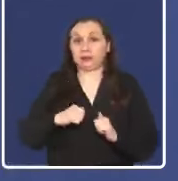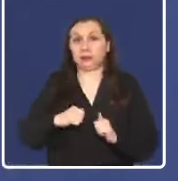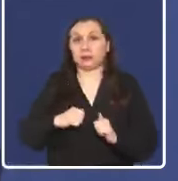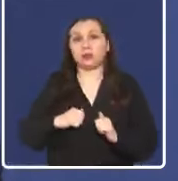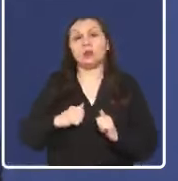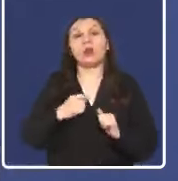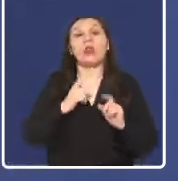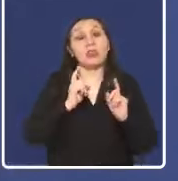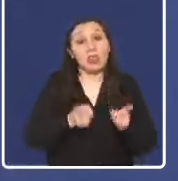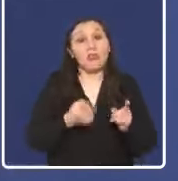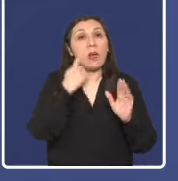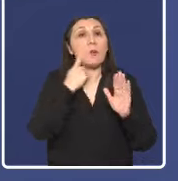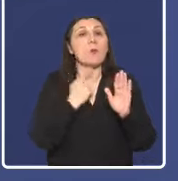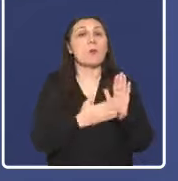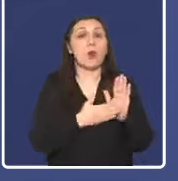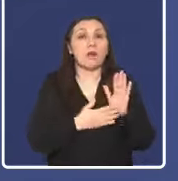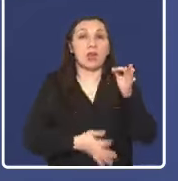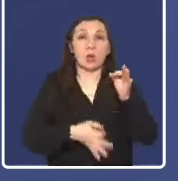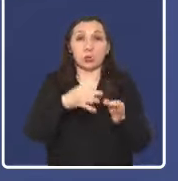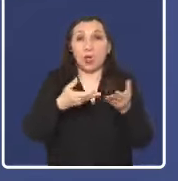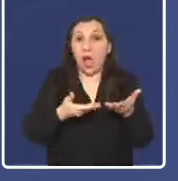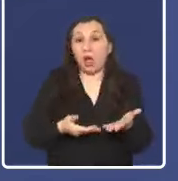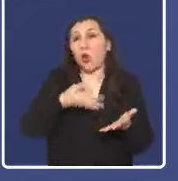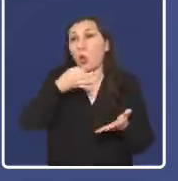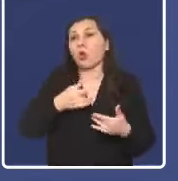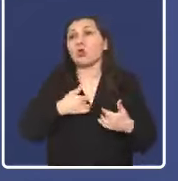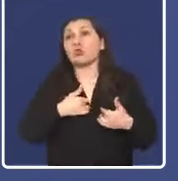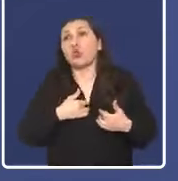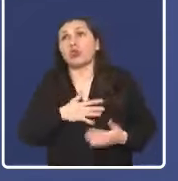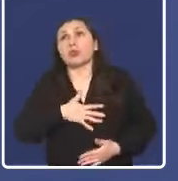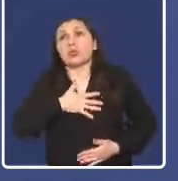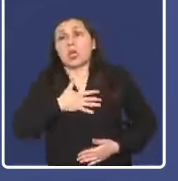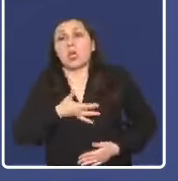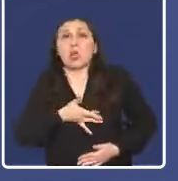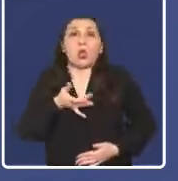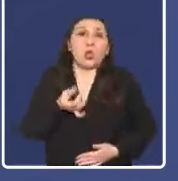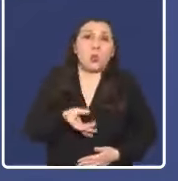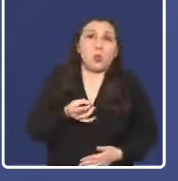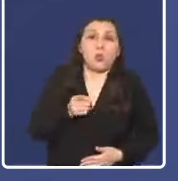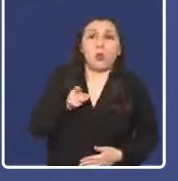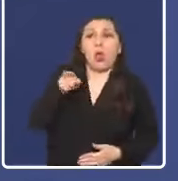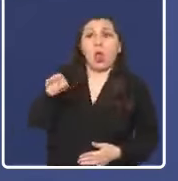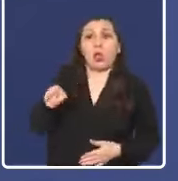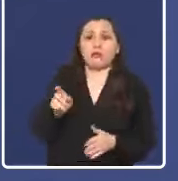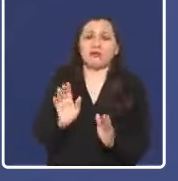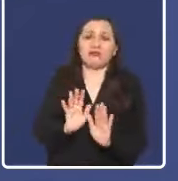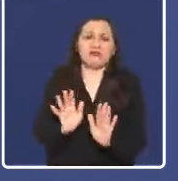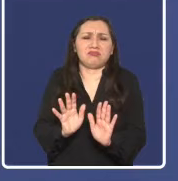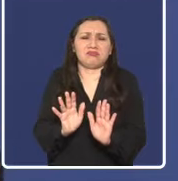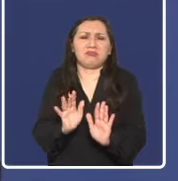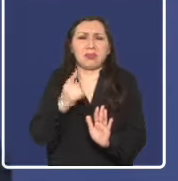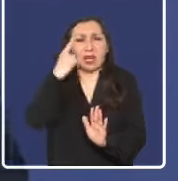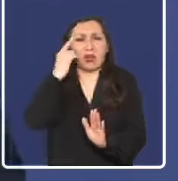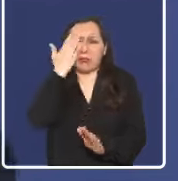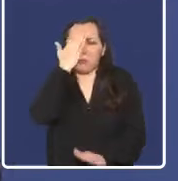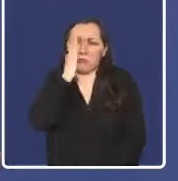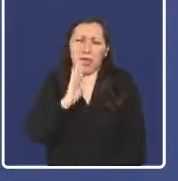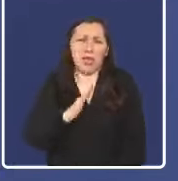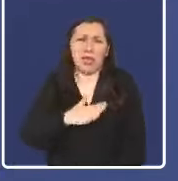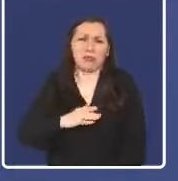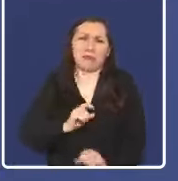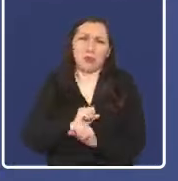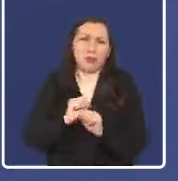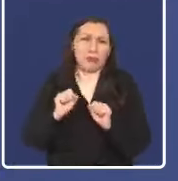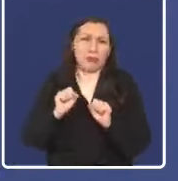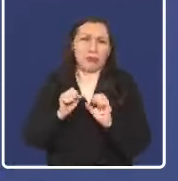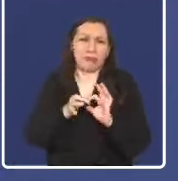lo tiene que probar la justicia, hablar hoy día de lo que nos duele quien es acusado, creo que sería de muy mal gusto e